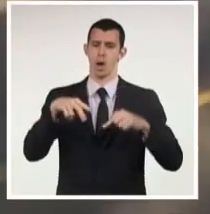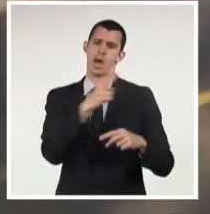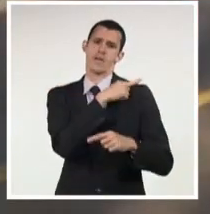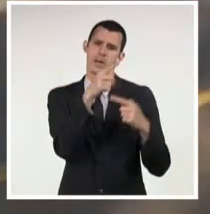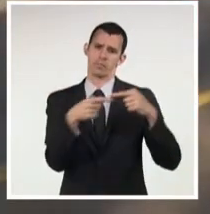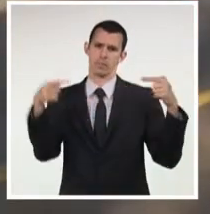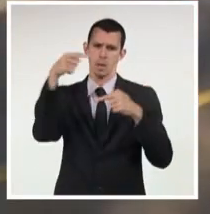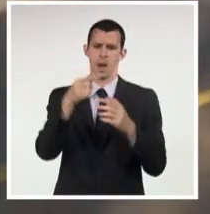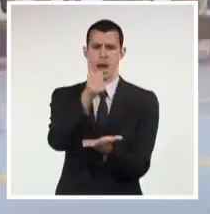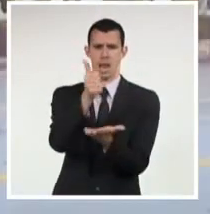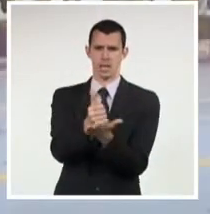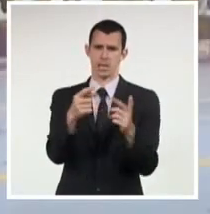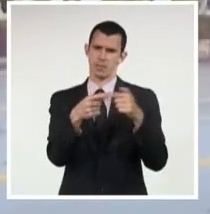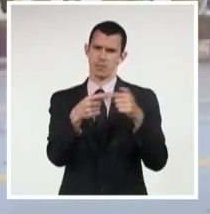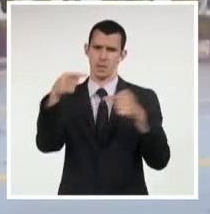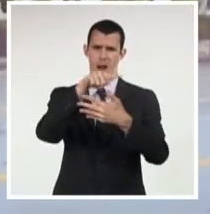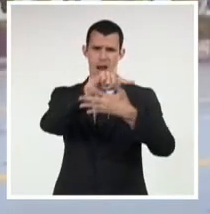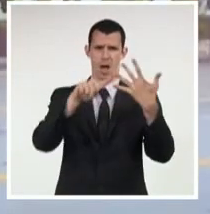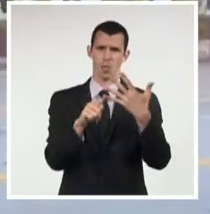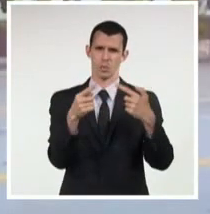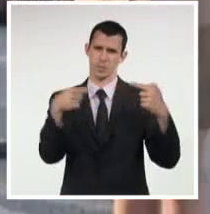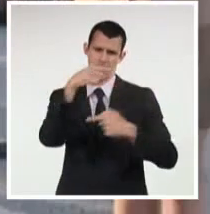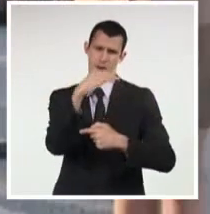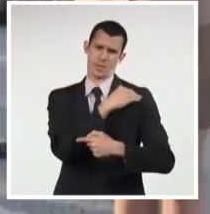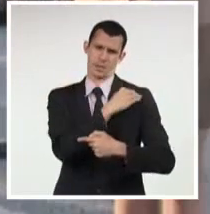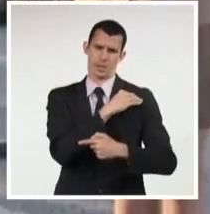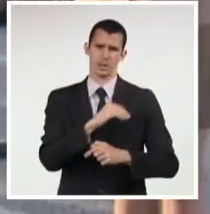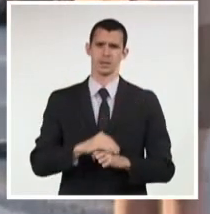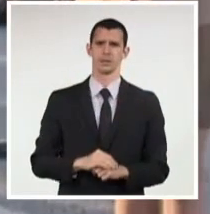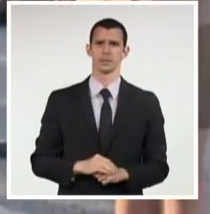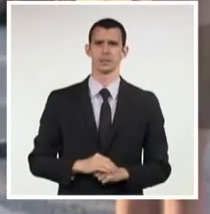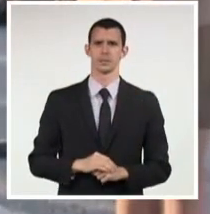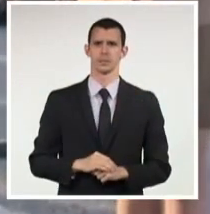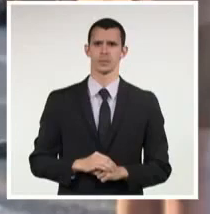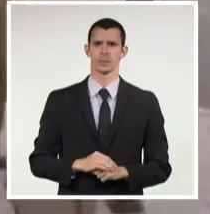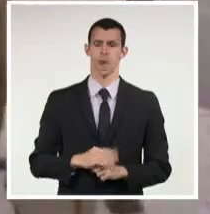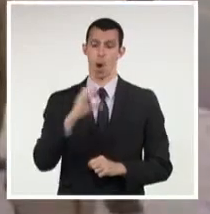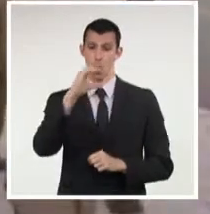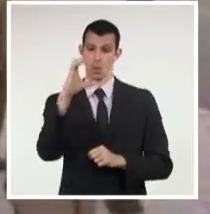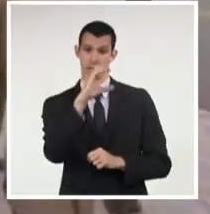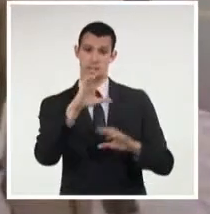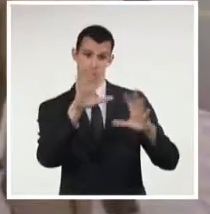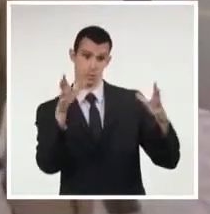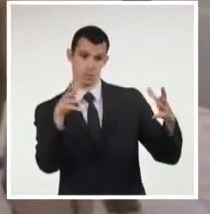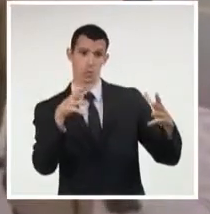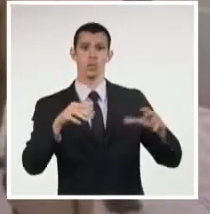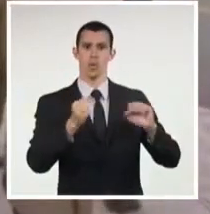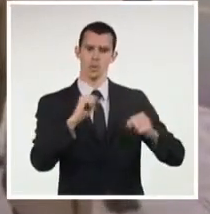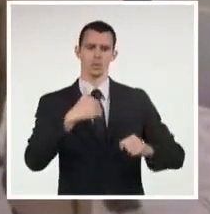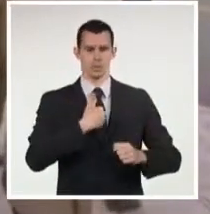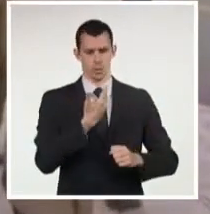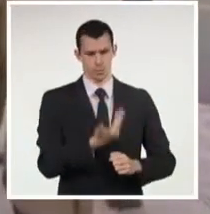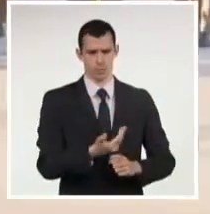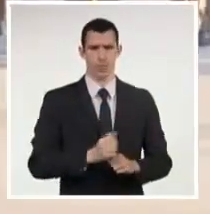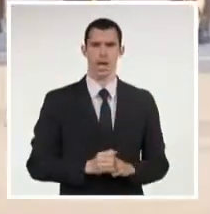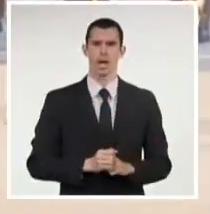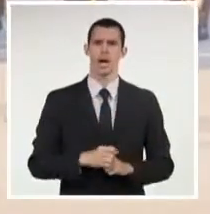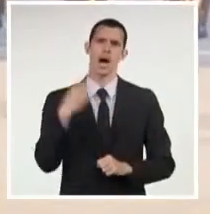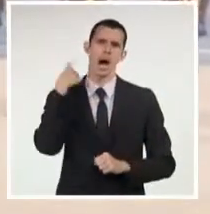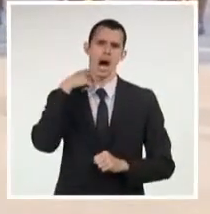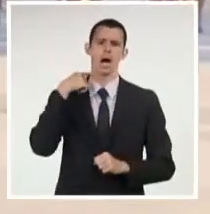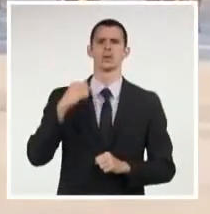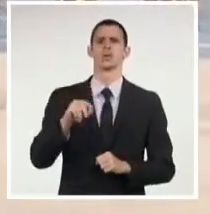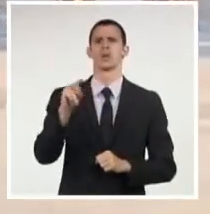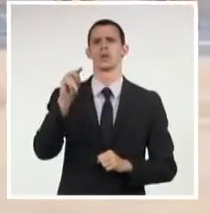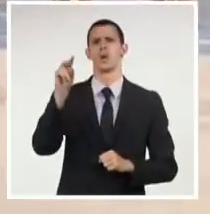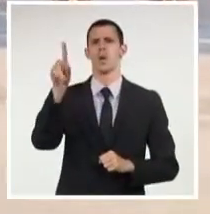Occidental. En el año 2008 fui designado como subdirector general de la Escuela Interarma de la